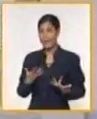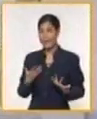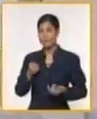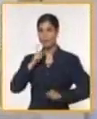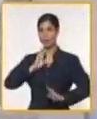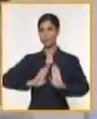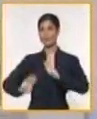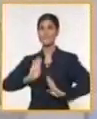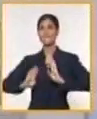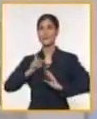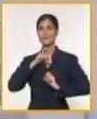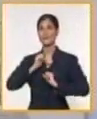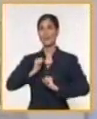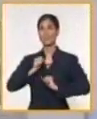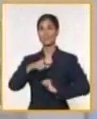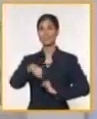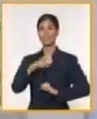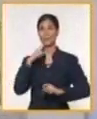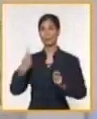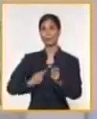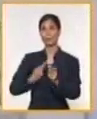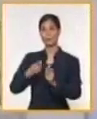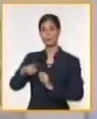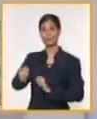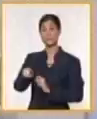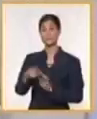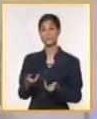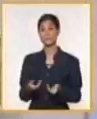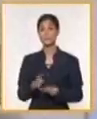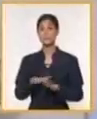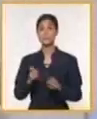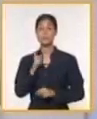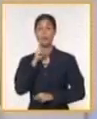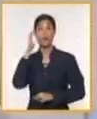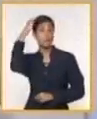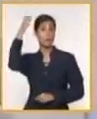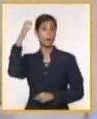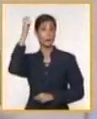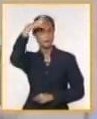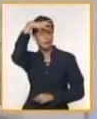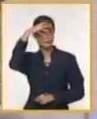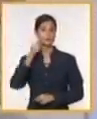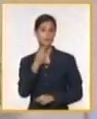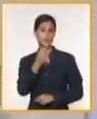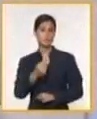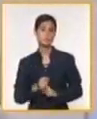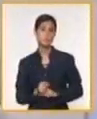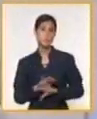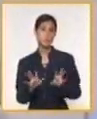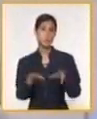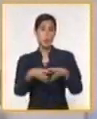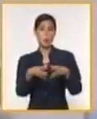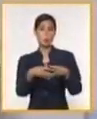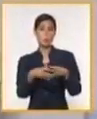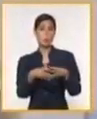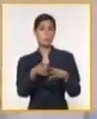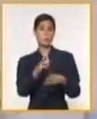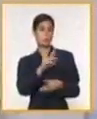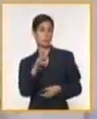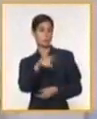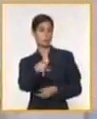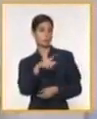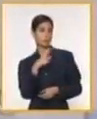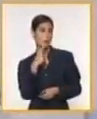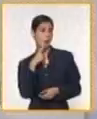asesinato de Soleimani por parte del gobierno de Trump, que ahora sí la Guardia Revolucionaria se quedó descabezada. Ahora